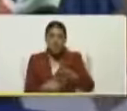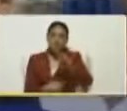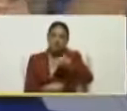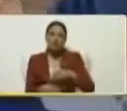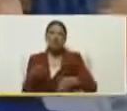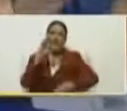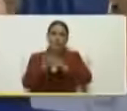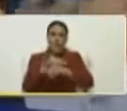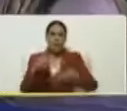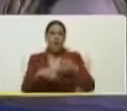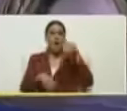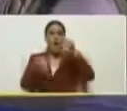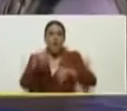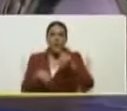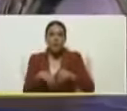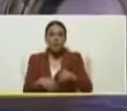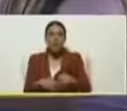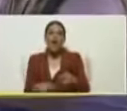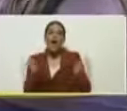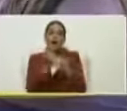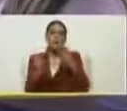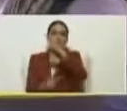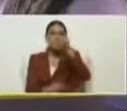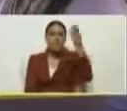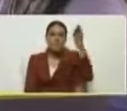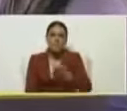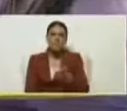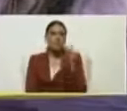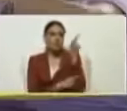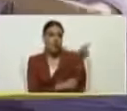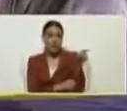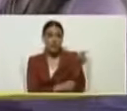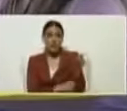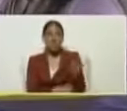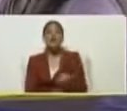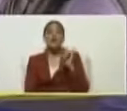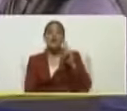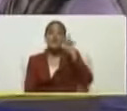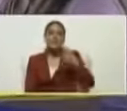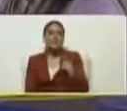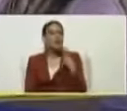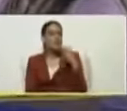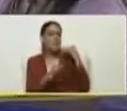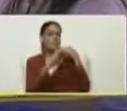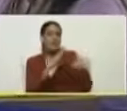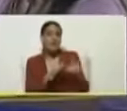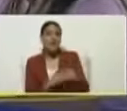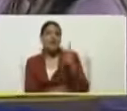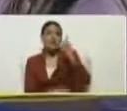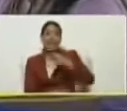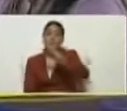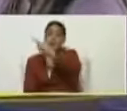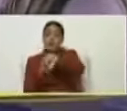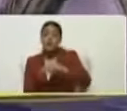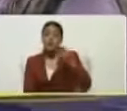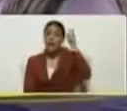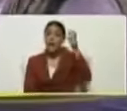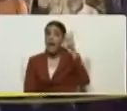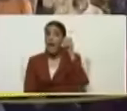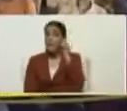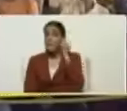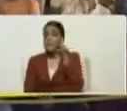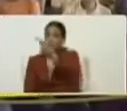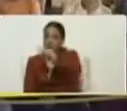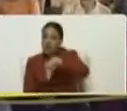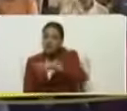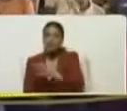salir convencidas a respaldarlo. Pero también quiero darle un mensaje que le hacen llegar nuestras campesinas, presidente.